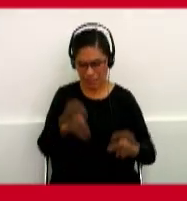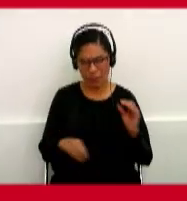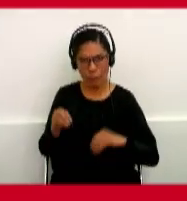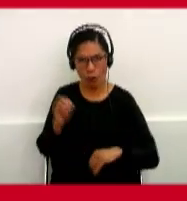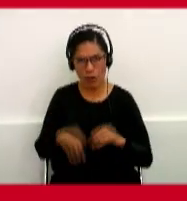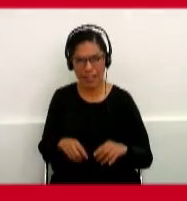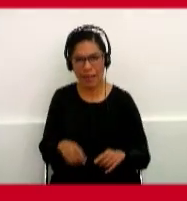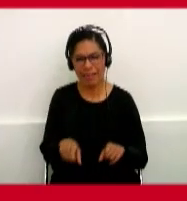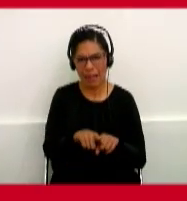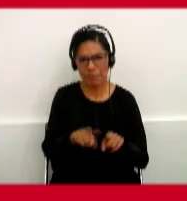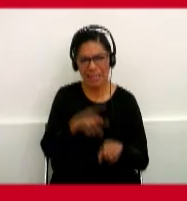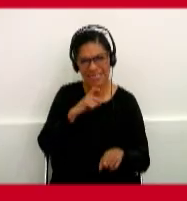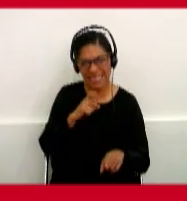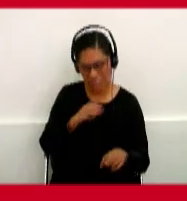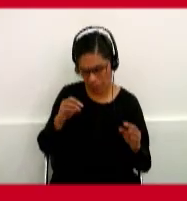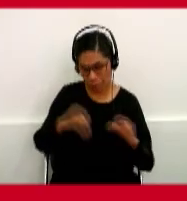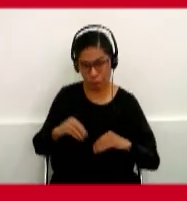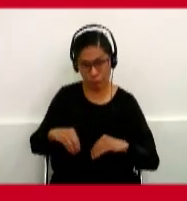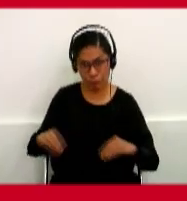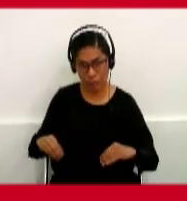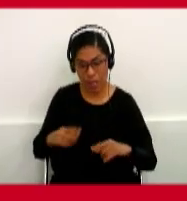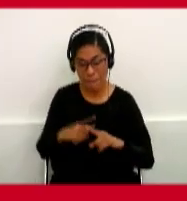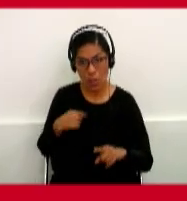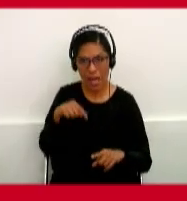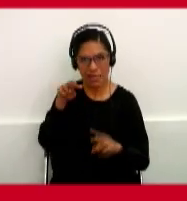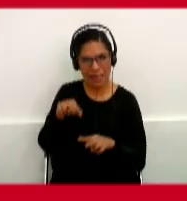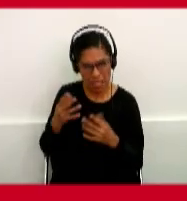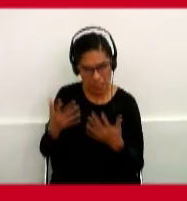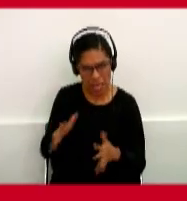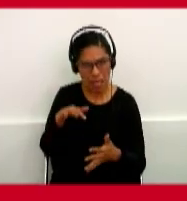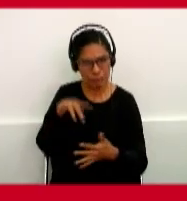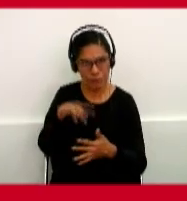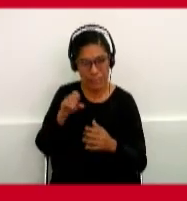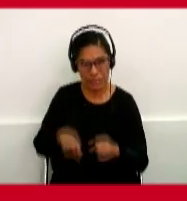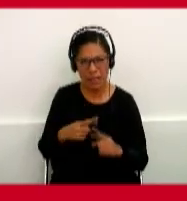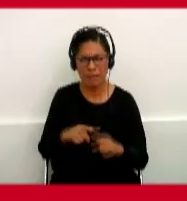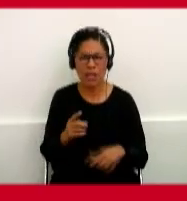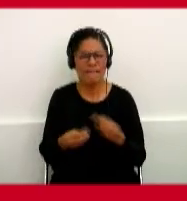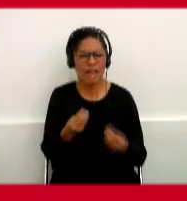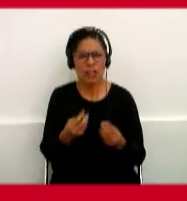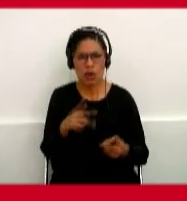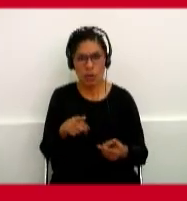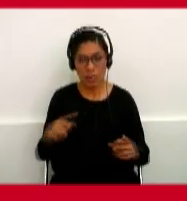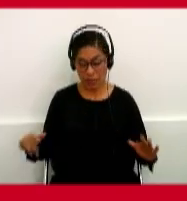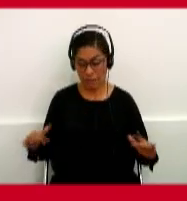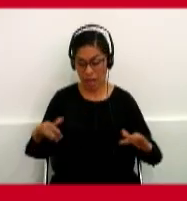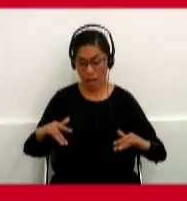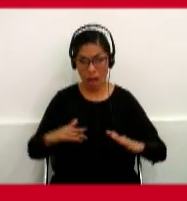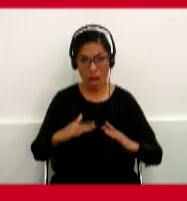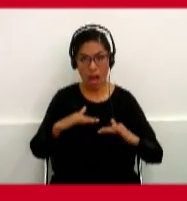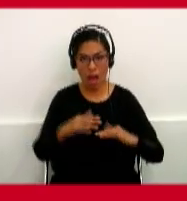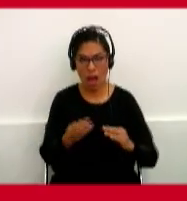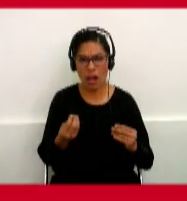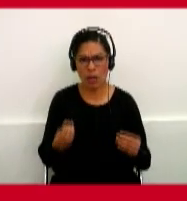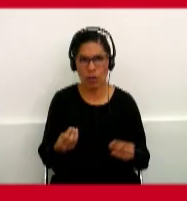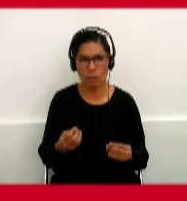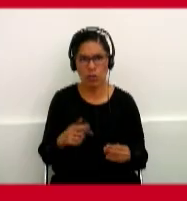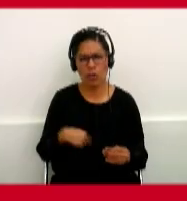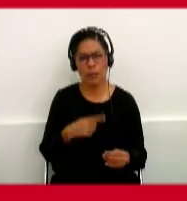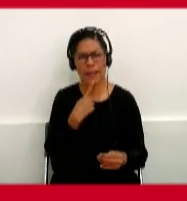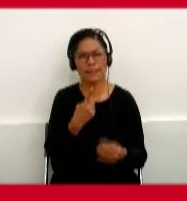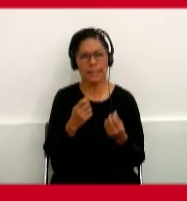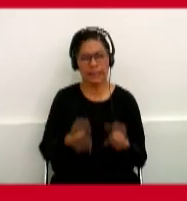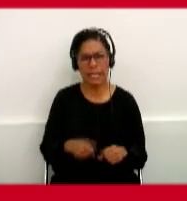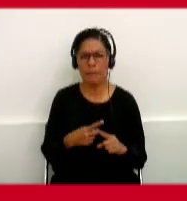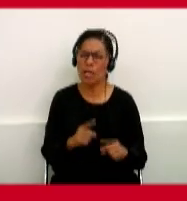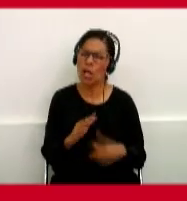¿no? Cuál es el detonador de estas fallas que pueden ver. Entonces, digo todo esto y al final uno diría, ya,